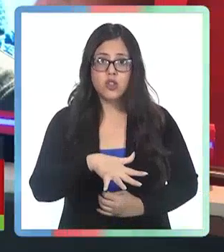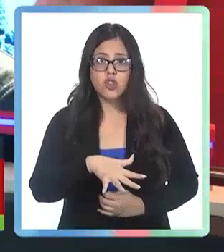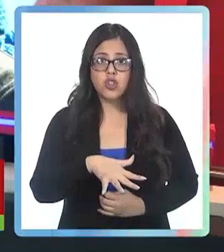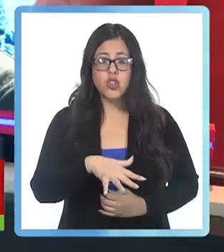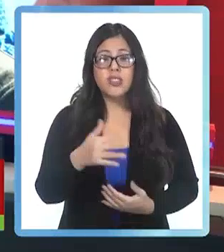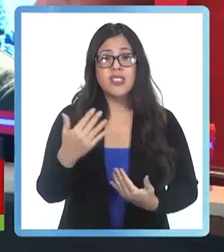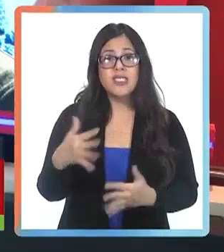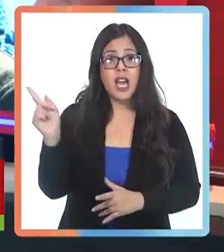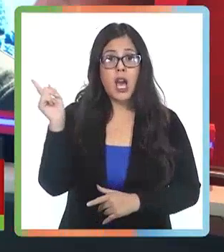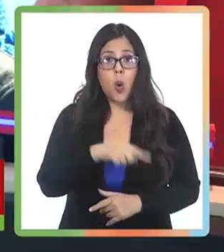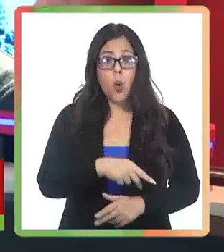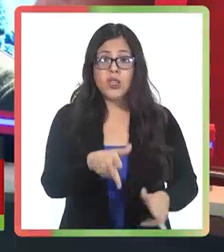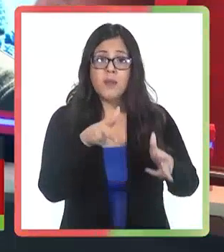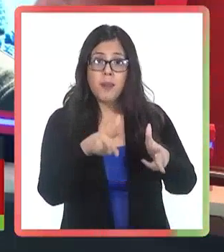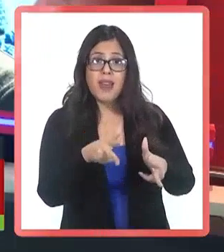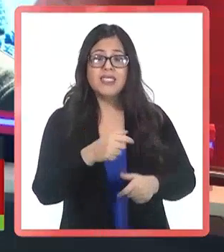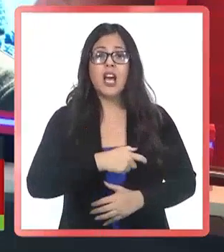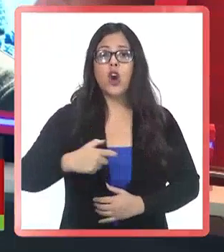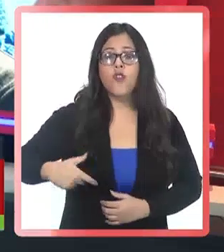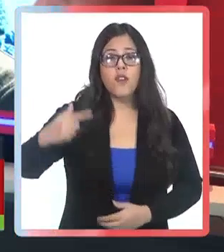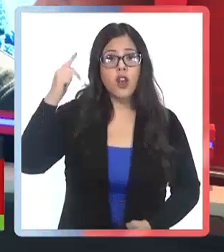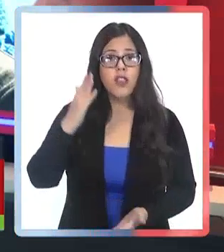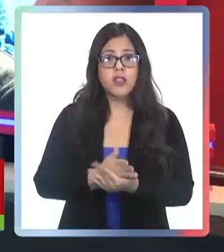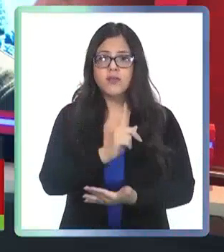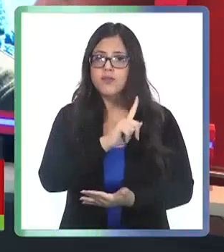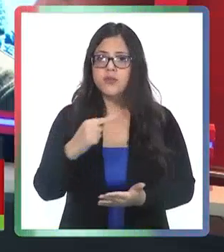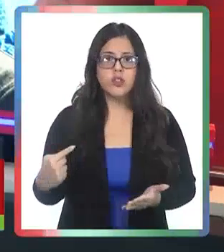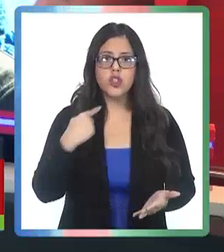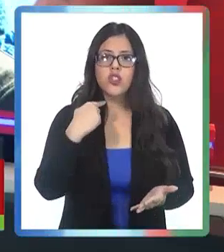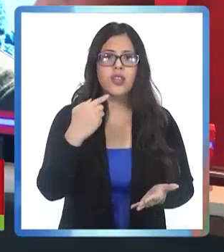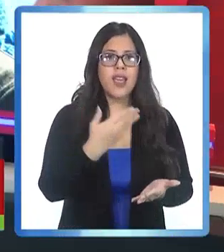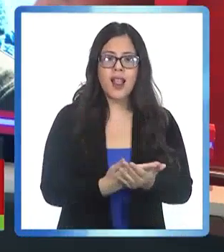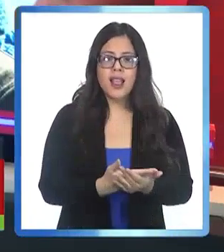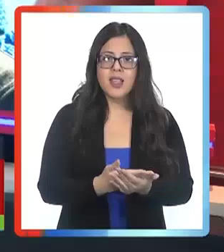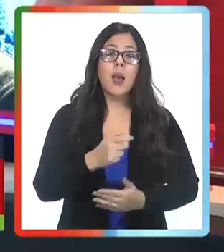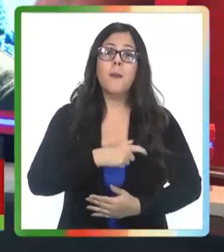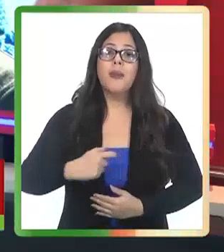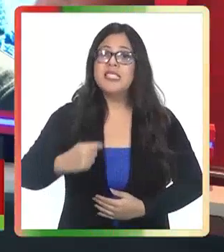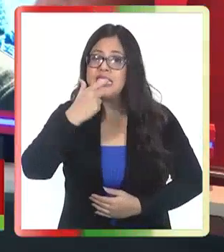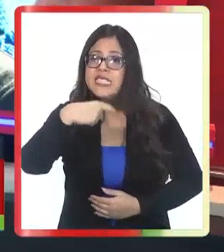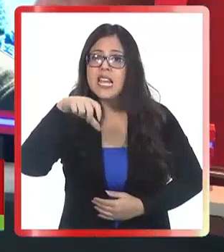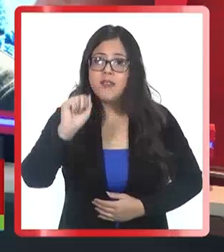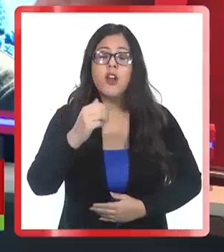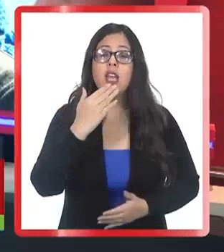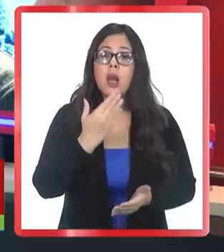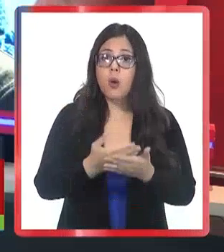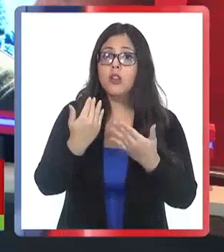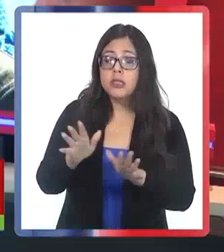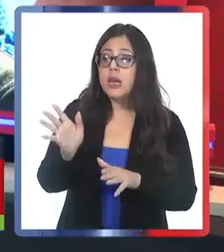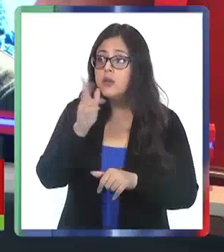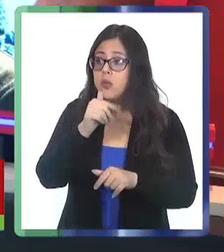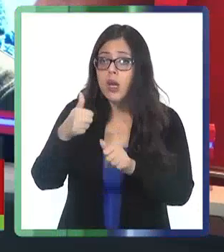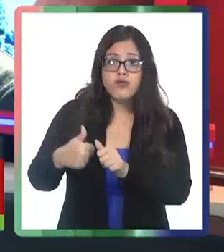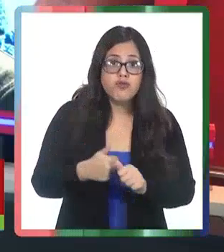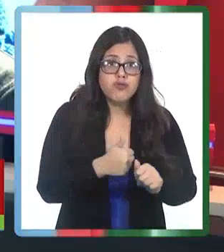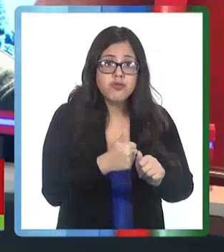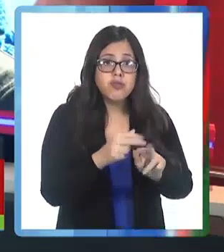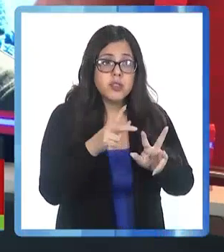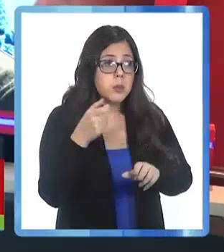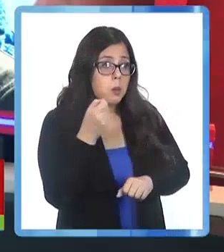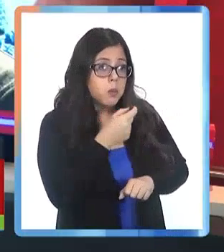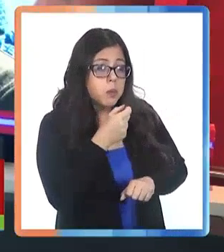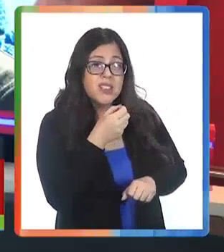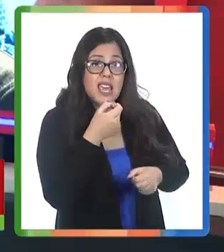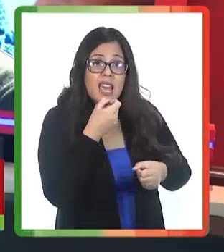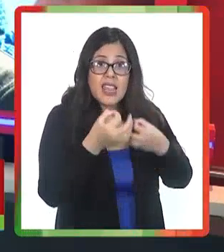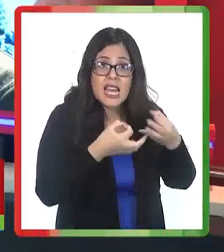situación. Y después de su última amenaza, el gobierno decidió no querellarse. El presidente Boric argumenta que no persiguen